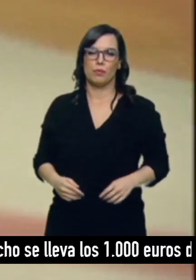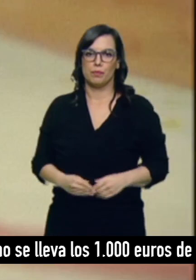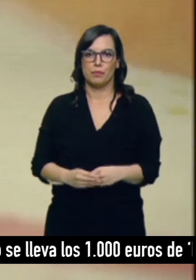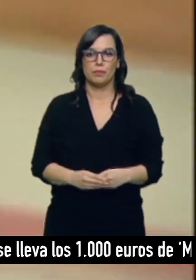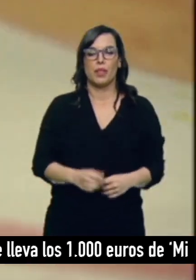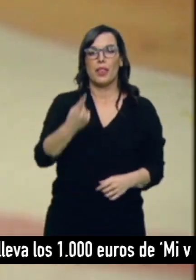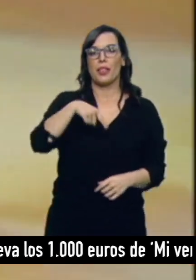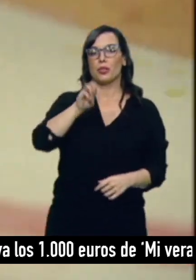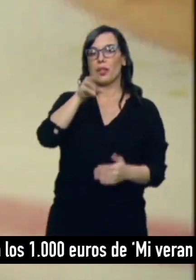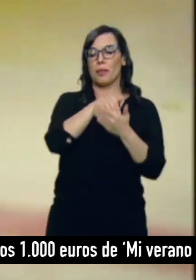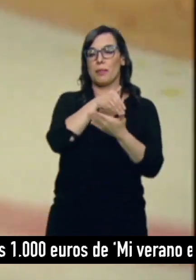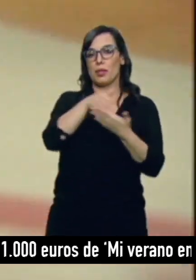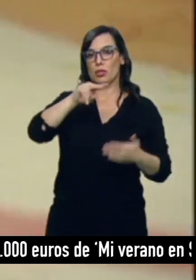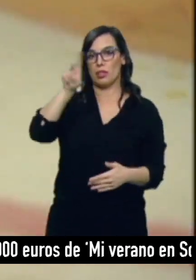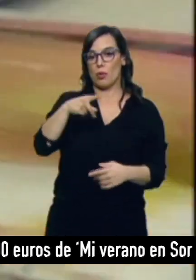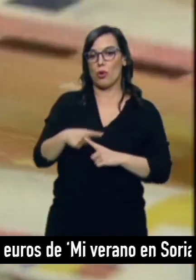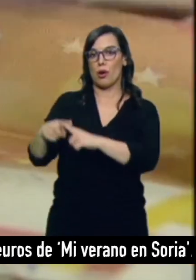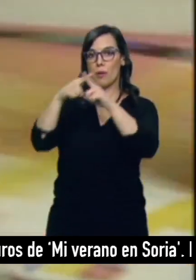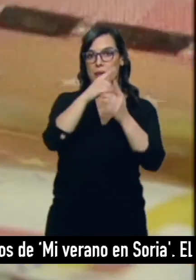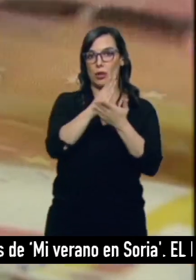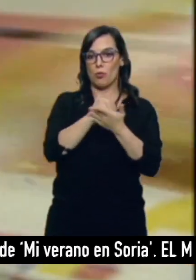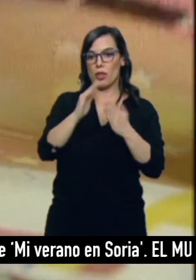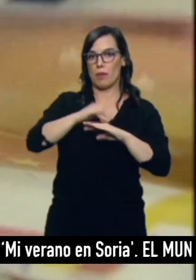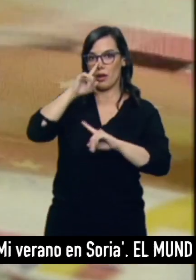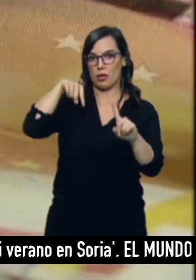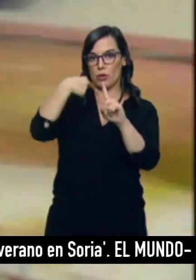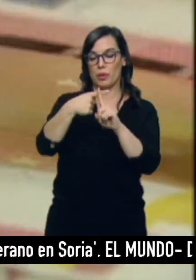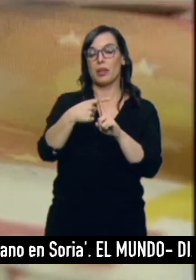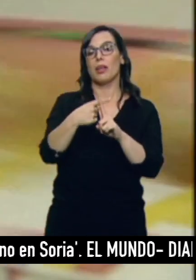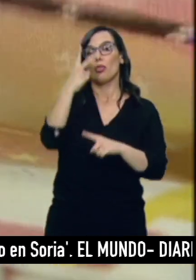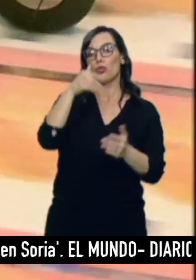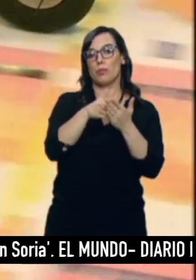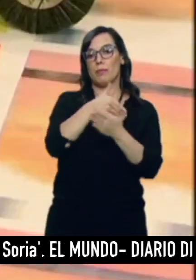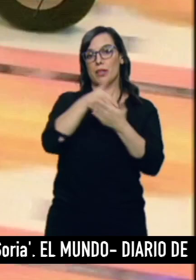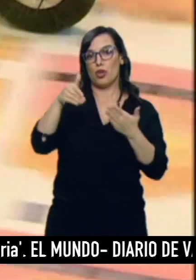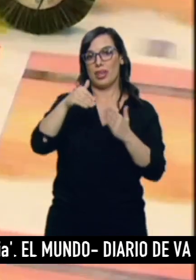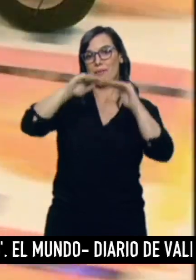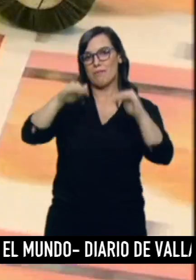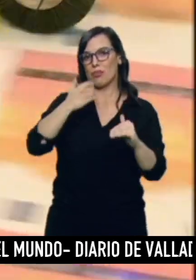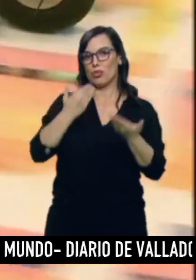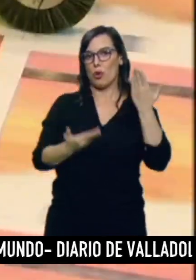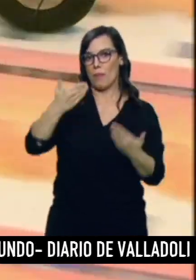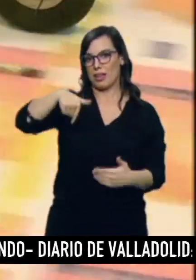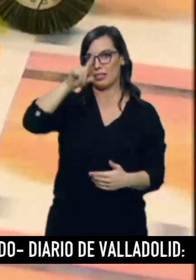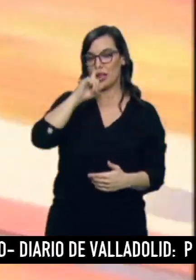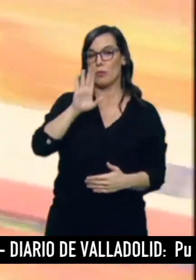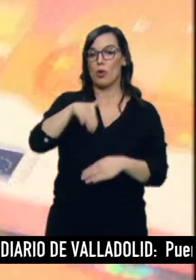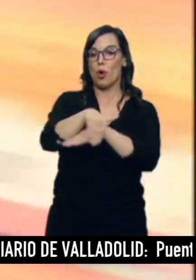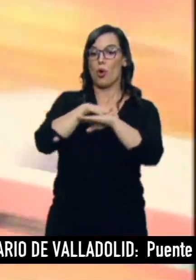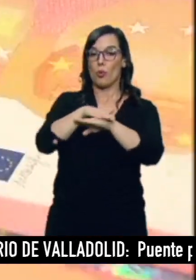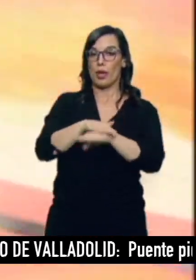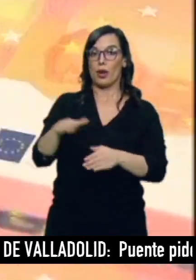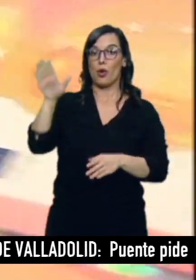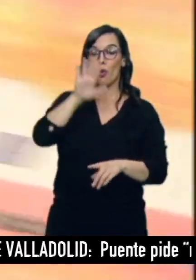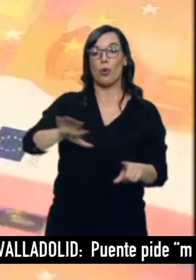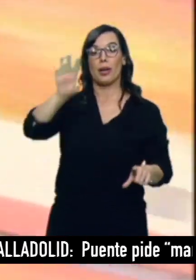113.000 millones de euros se repartirán las comunidades autónomas en 2021, unos 2.000 millones menos que este año. Pero el Gobierno central asegura que serán más